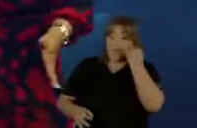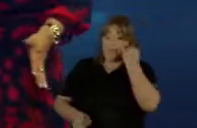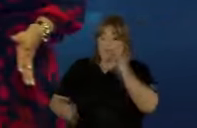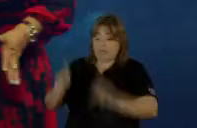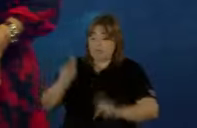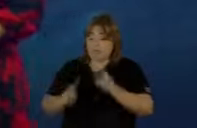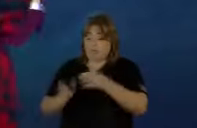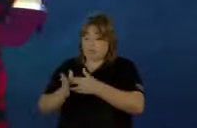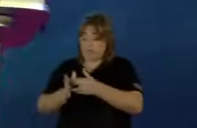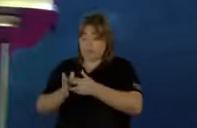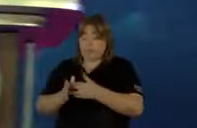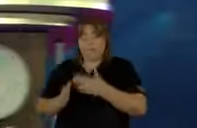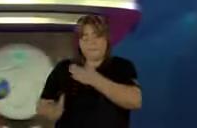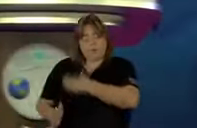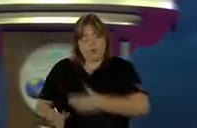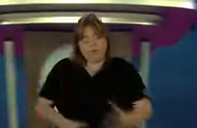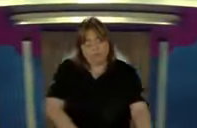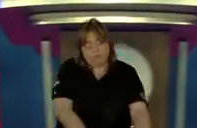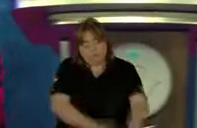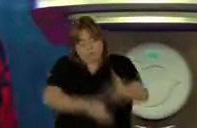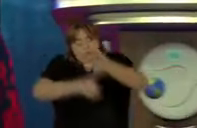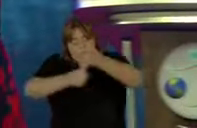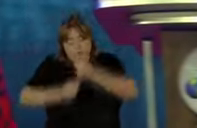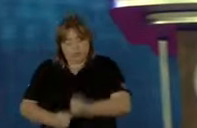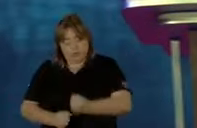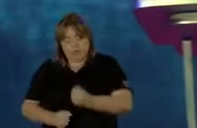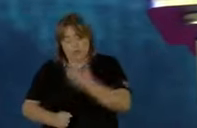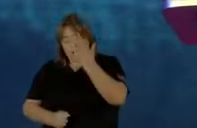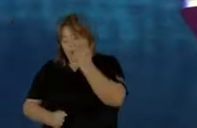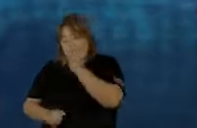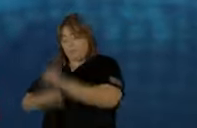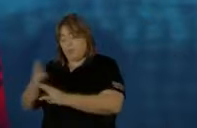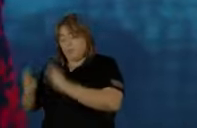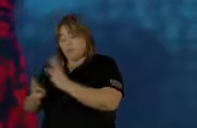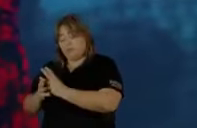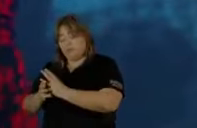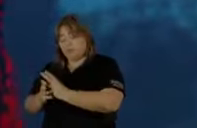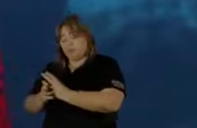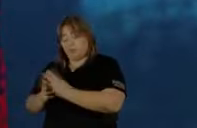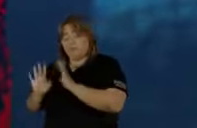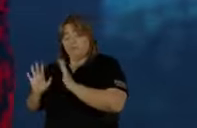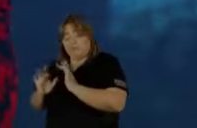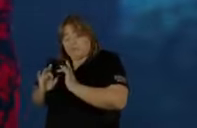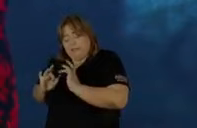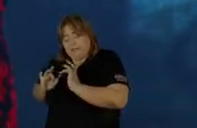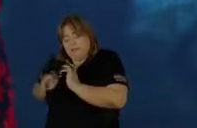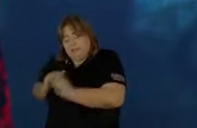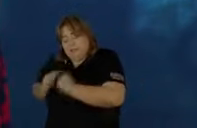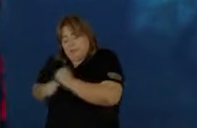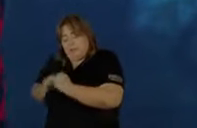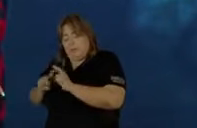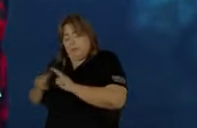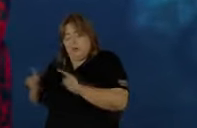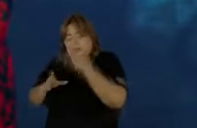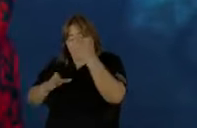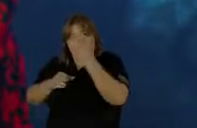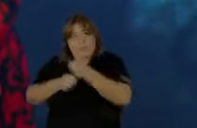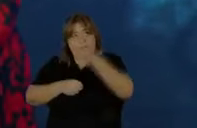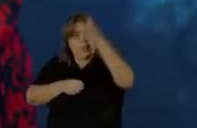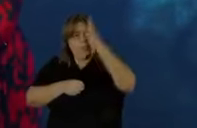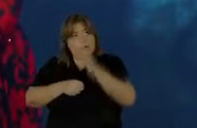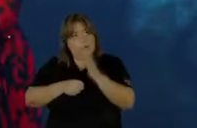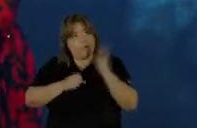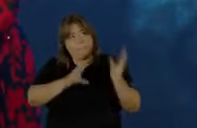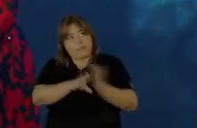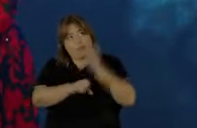levantarlo. Porque en el mundo tendremos aflicción, pero debemos confiar porque Él ha vencido al mundo. Y mientras